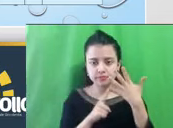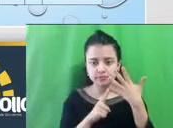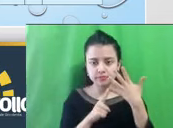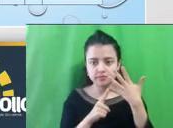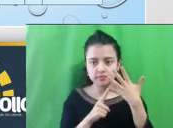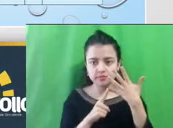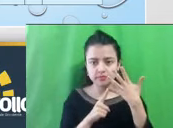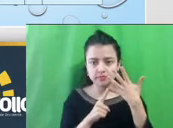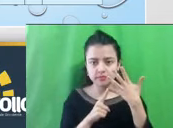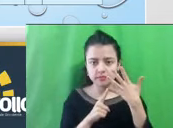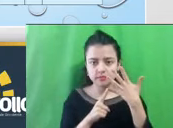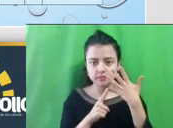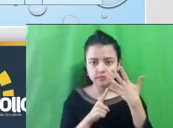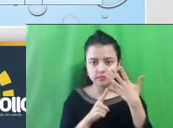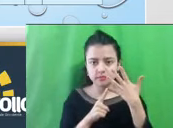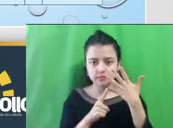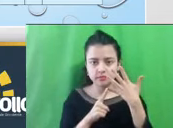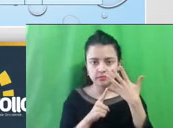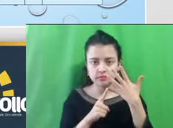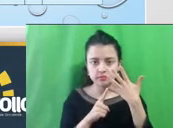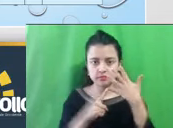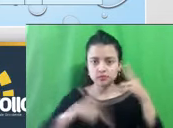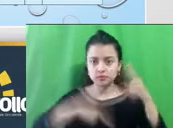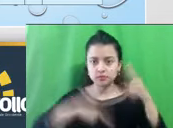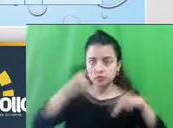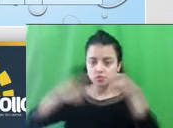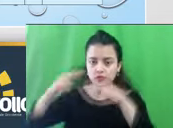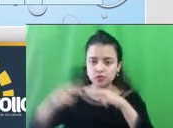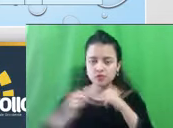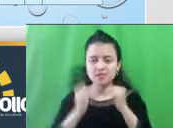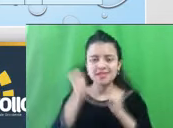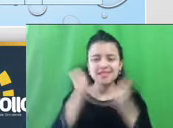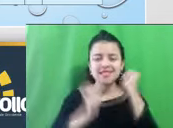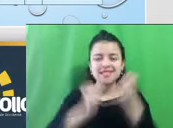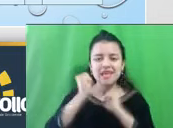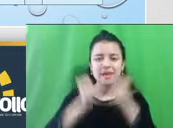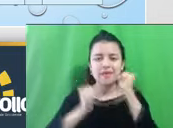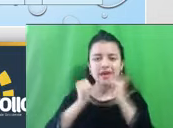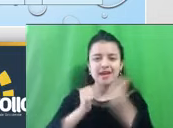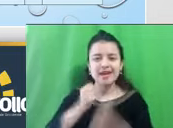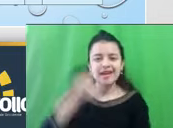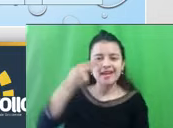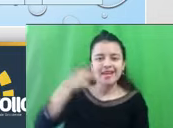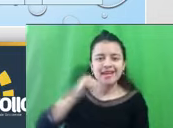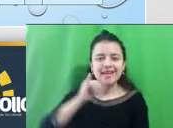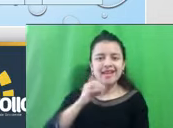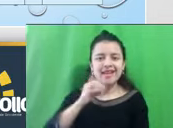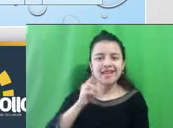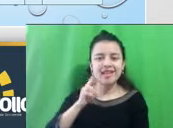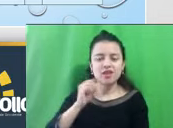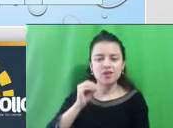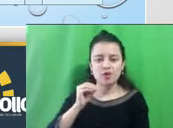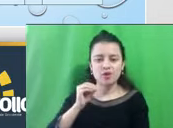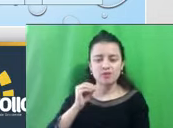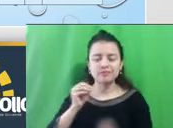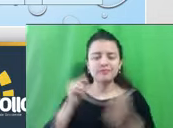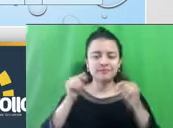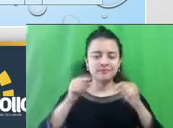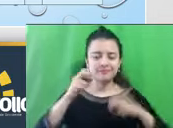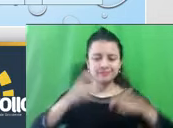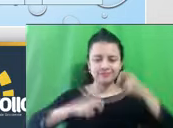a construir un sistema hidroneumático para el área rural de Los Manzanos. O sea, estamos proyectando en nuestro banco de proyectos, es mejorar la